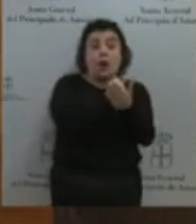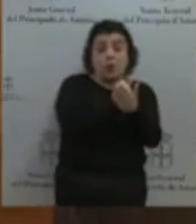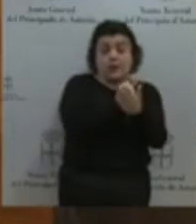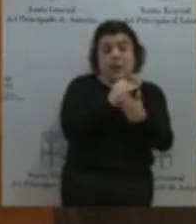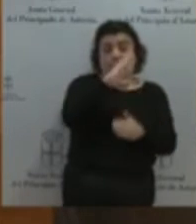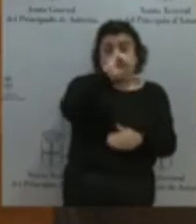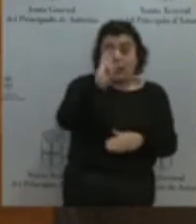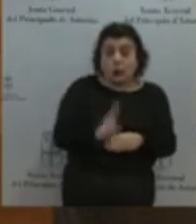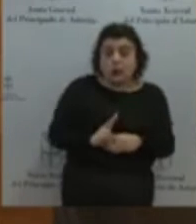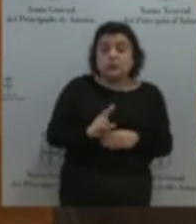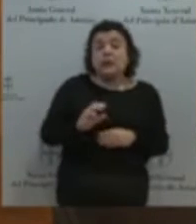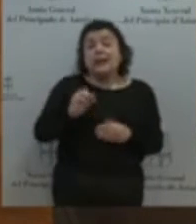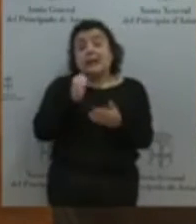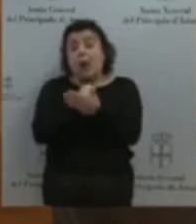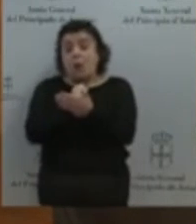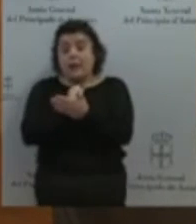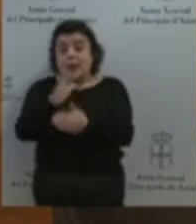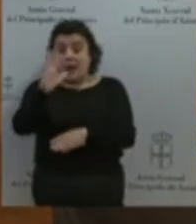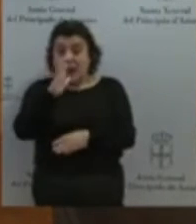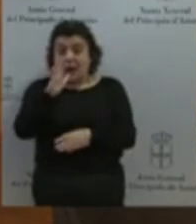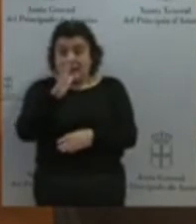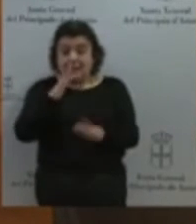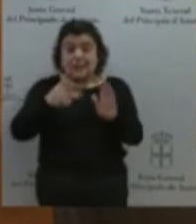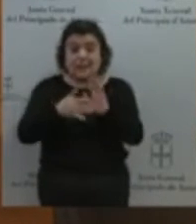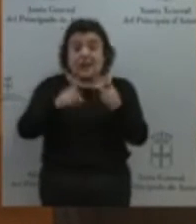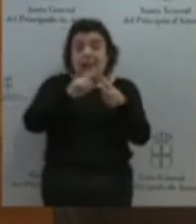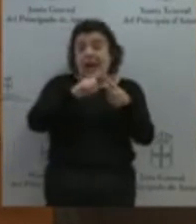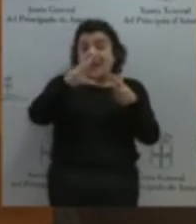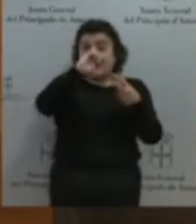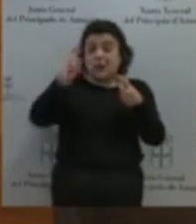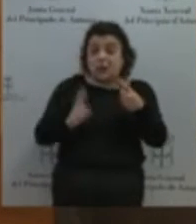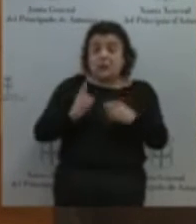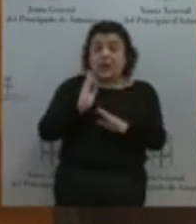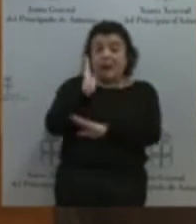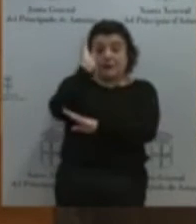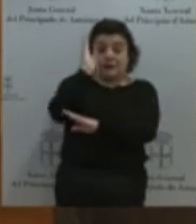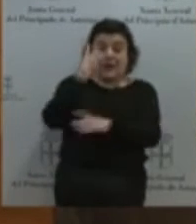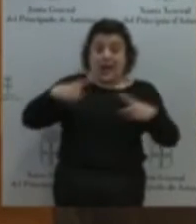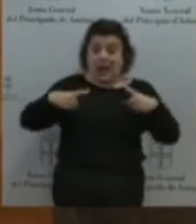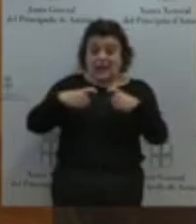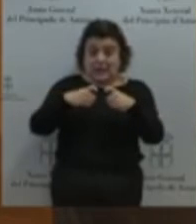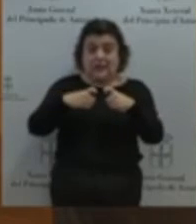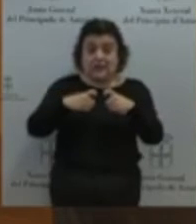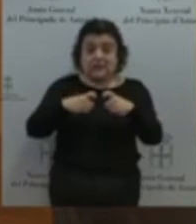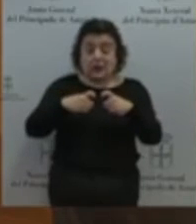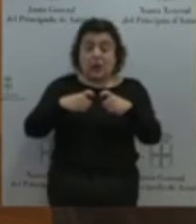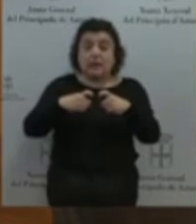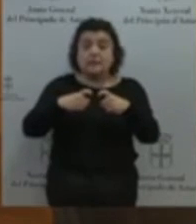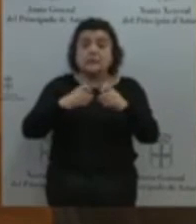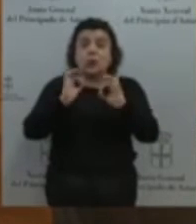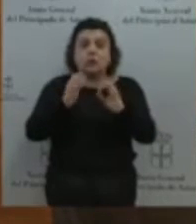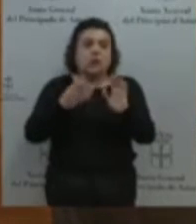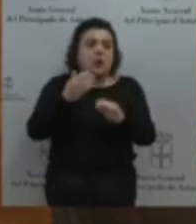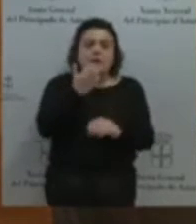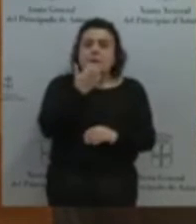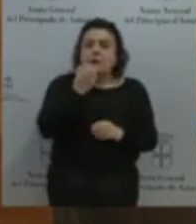afecta a la emisión de gases de efecto invernadero, desde prácticas como trasladarnos en un medio de locomoción a la carne